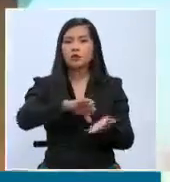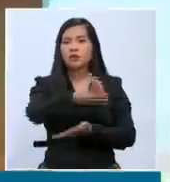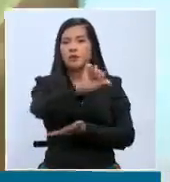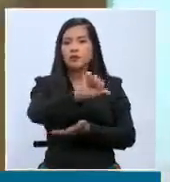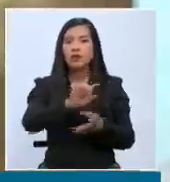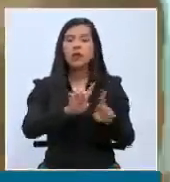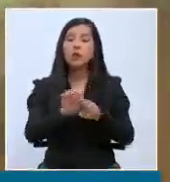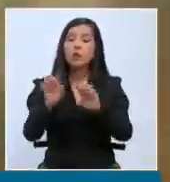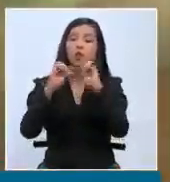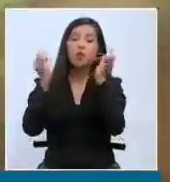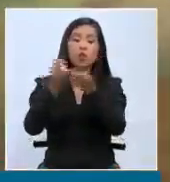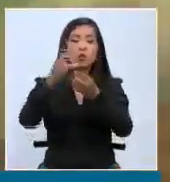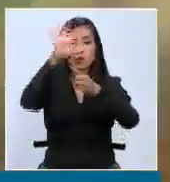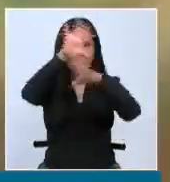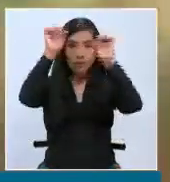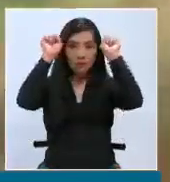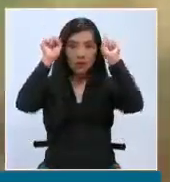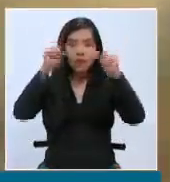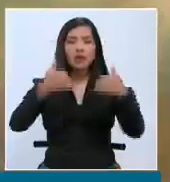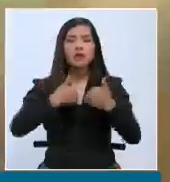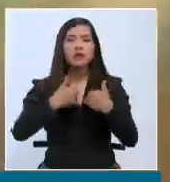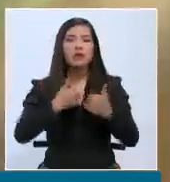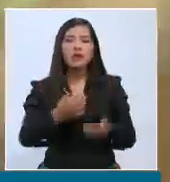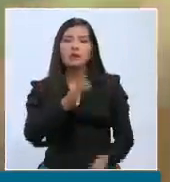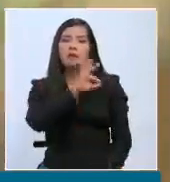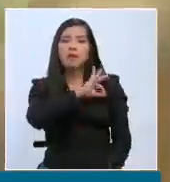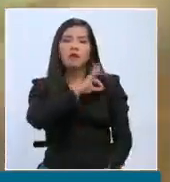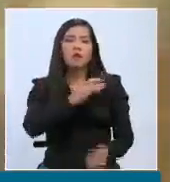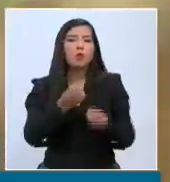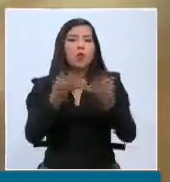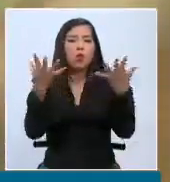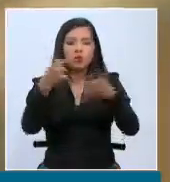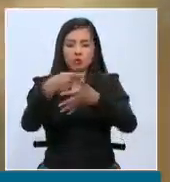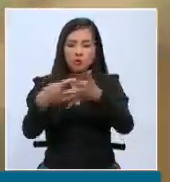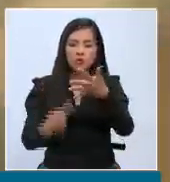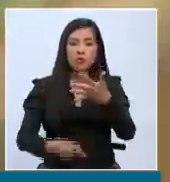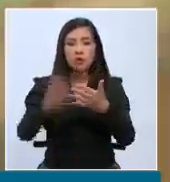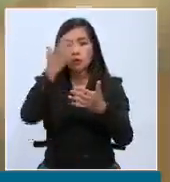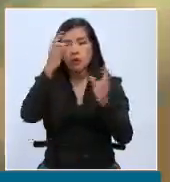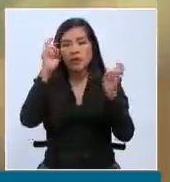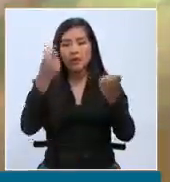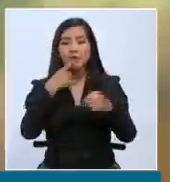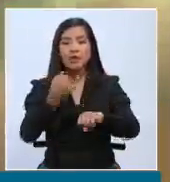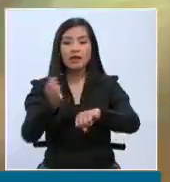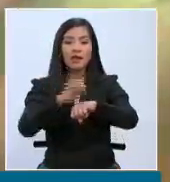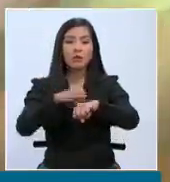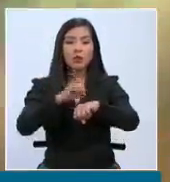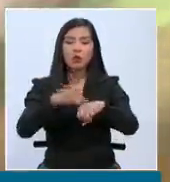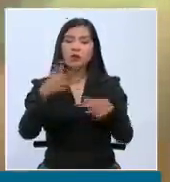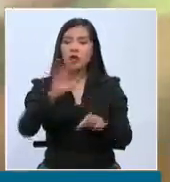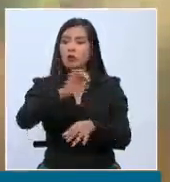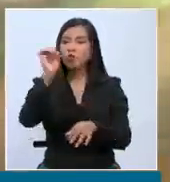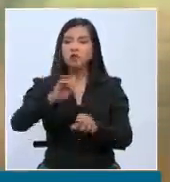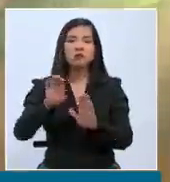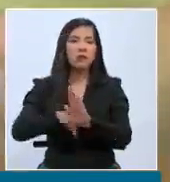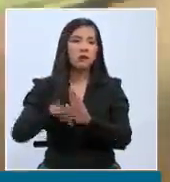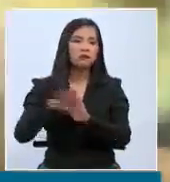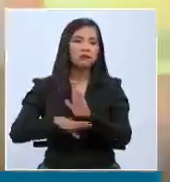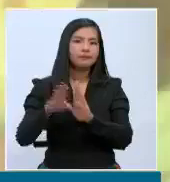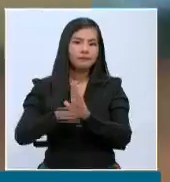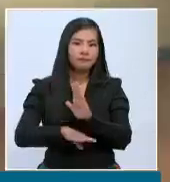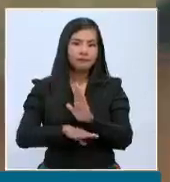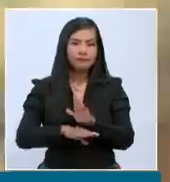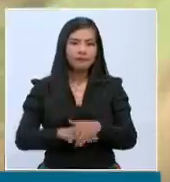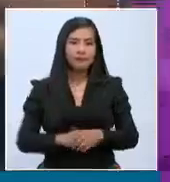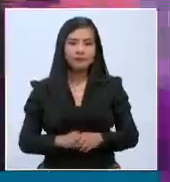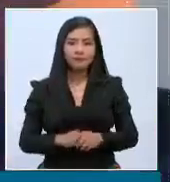los mineros tienen grandes ventajas porque el nivel de impuestos es todavía reducido al sector.